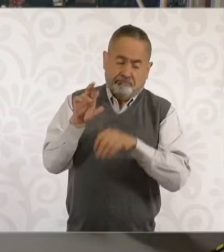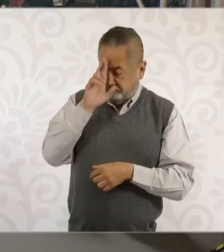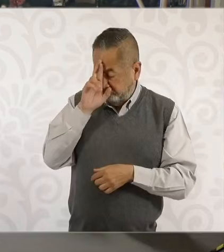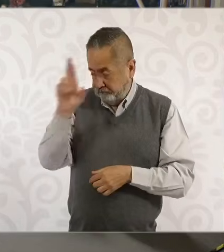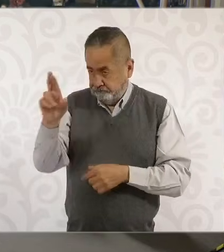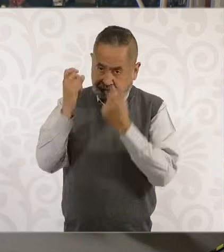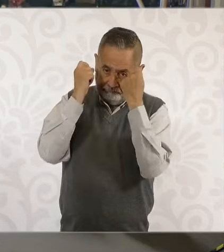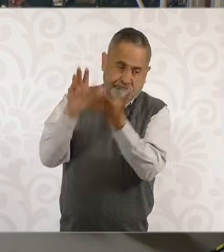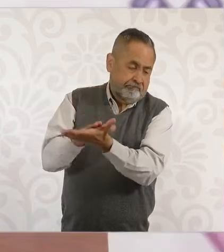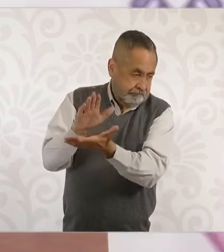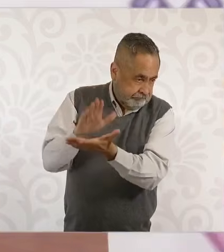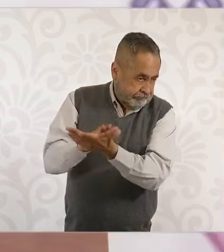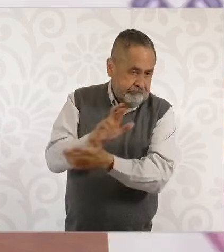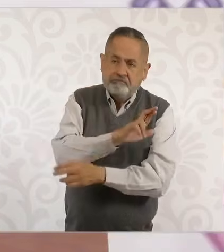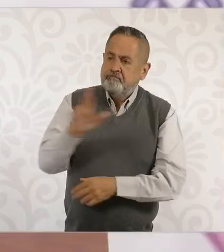Muy importante, porque